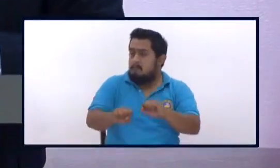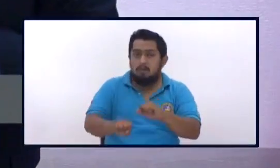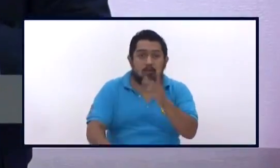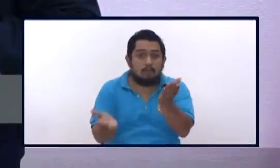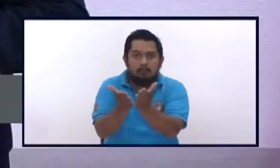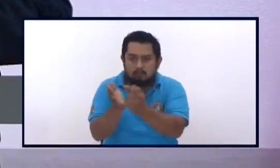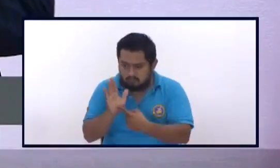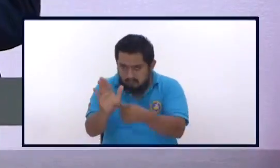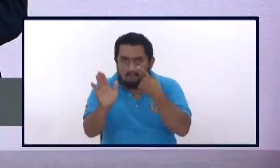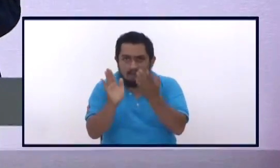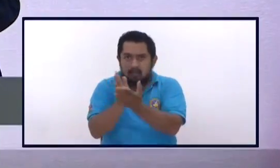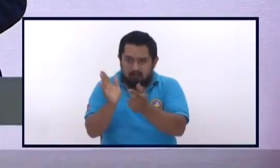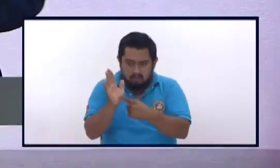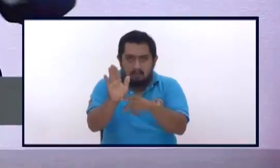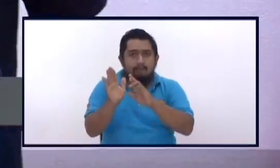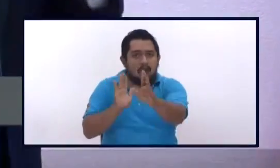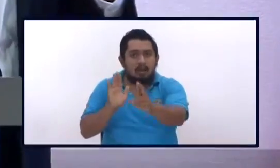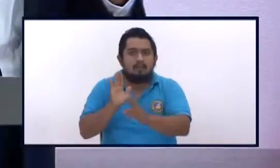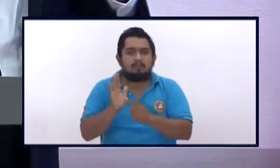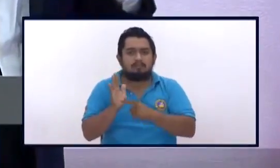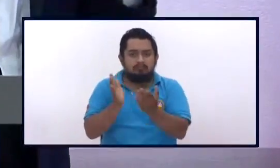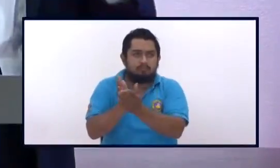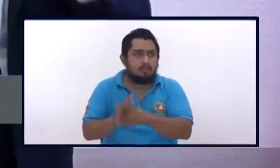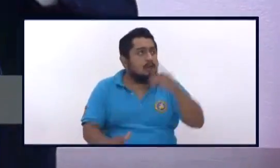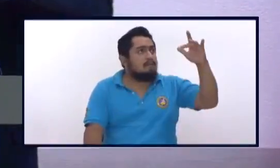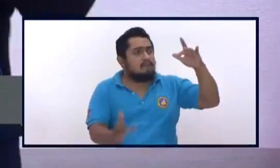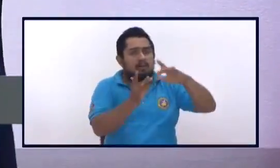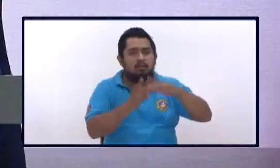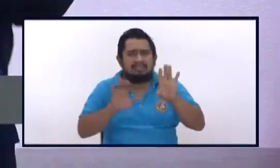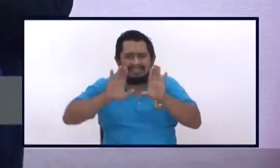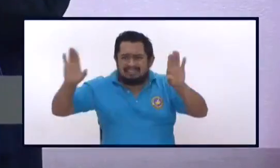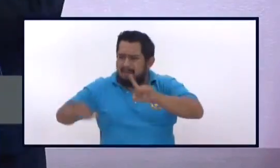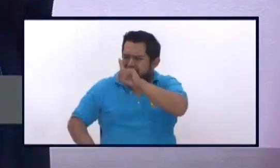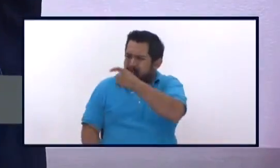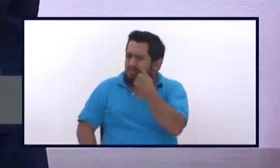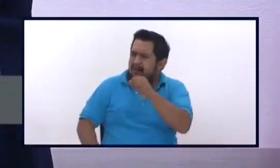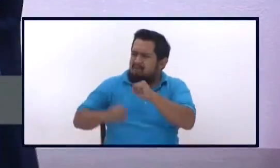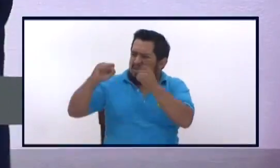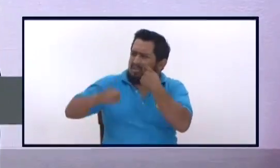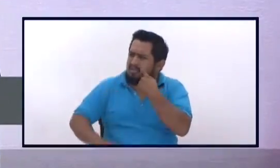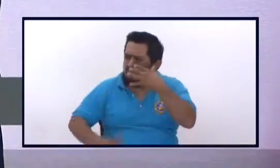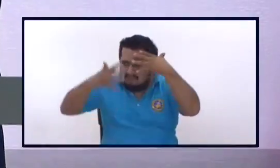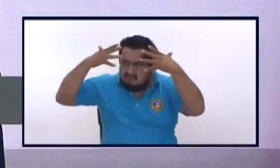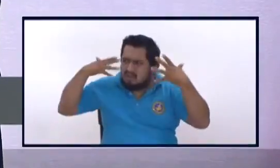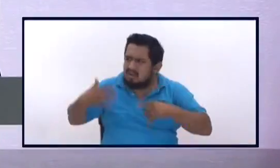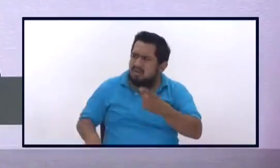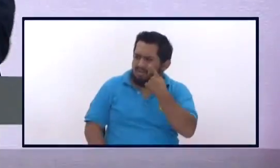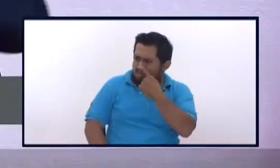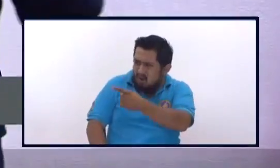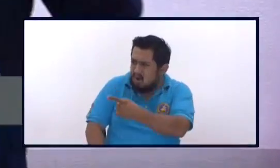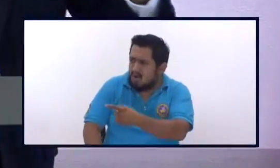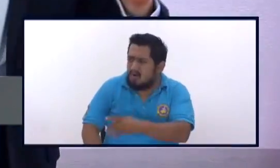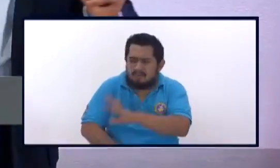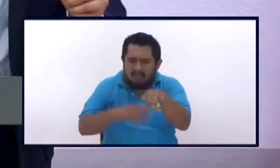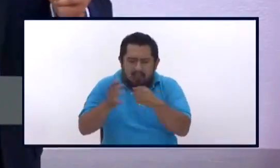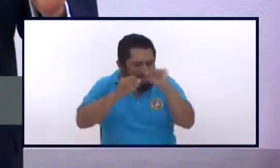por favor isaías capítulo 40 versículo 31 la cobertura de diosas anncol le preguntaban de dónde viene tu fuerza es el pelo y si me altares conoce que y